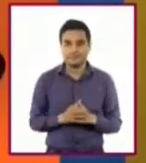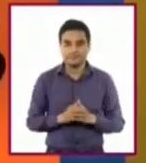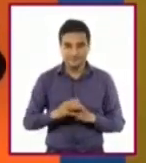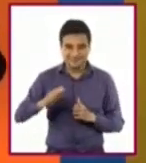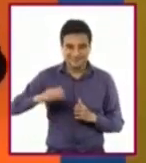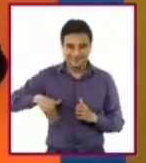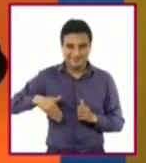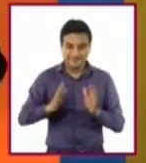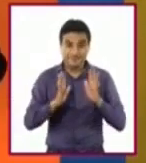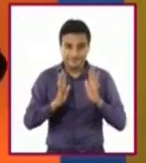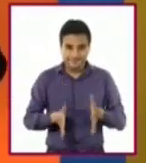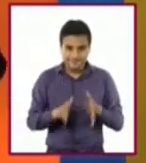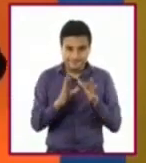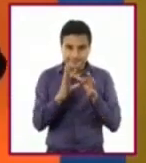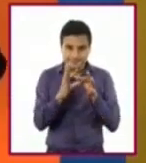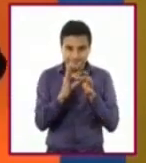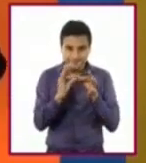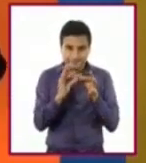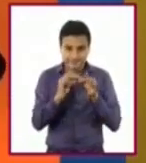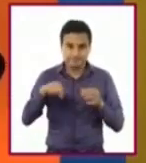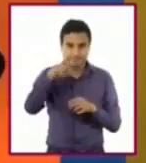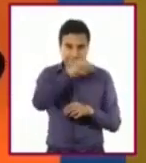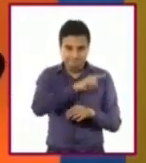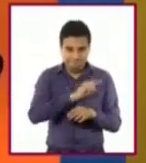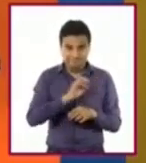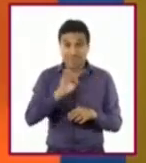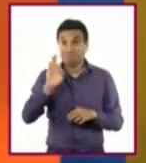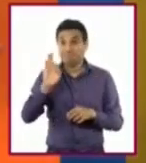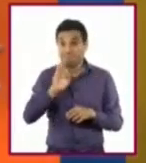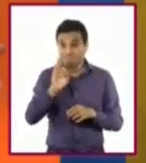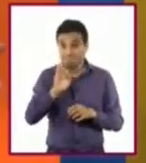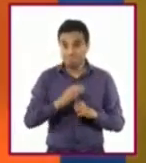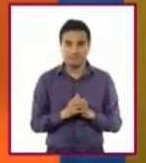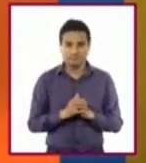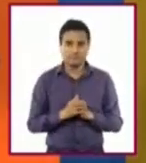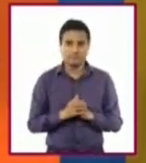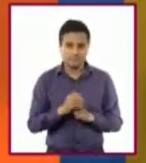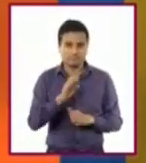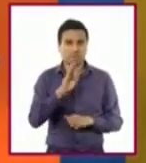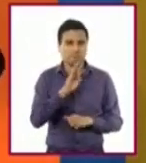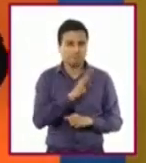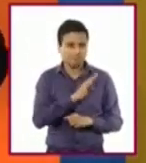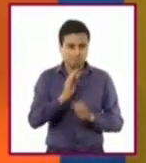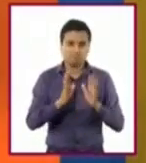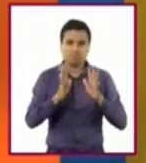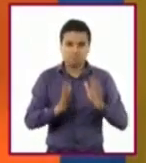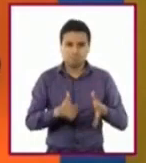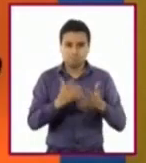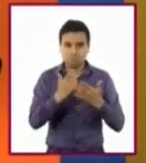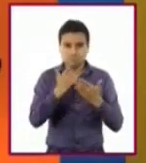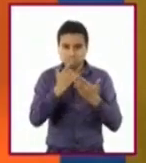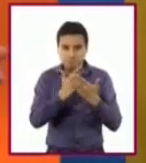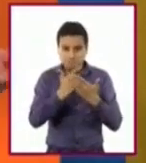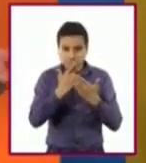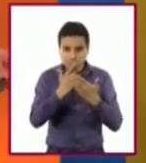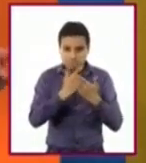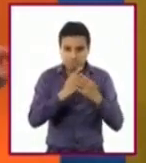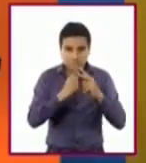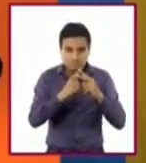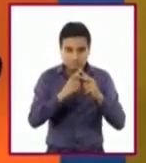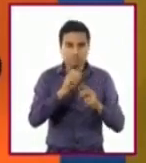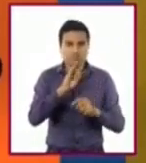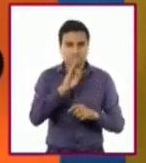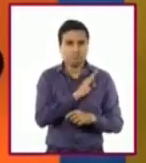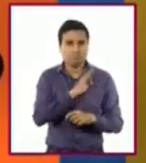aprendido hasta ahora es posible que ustedes alumnas y alumnos ya puedan calcular las medidas de tendencia central y el rango